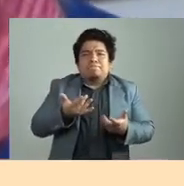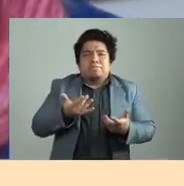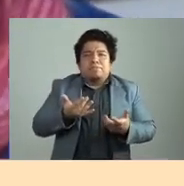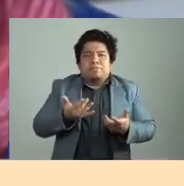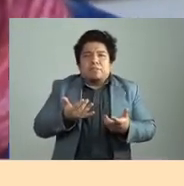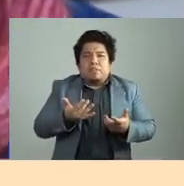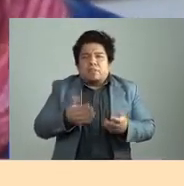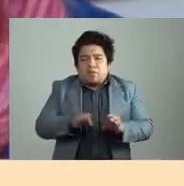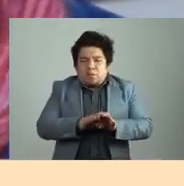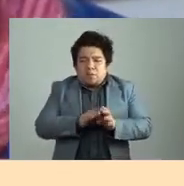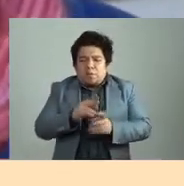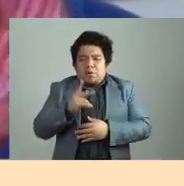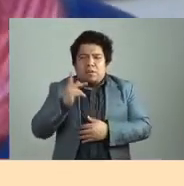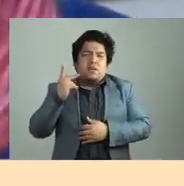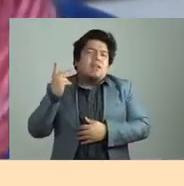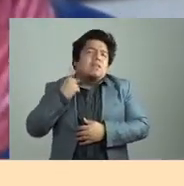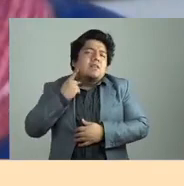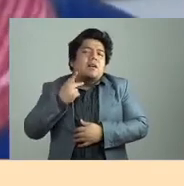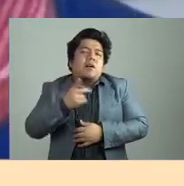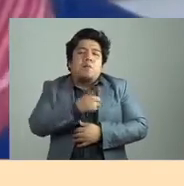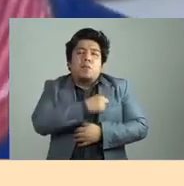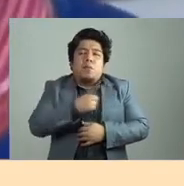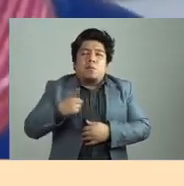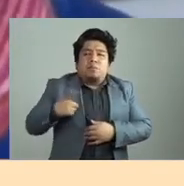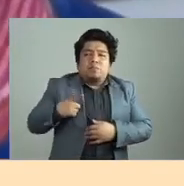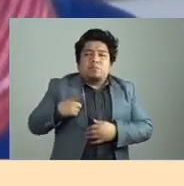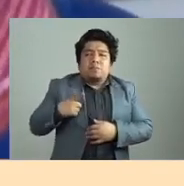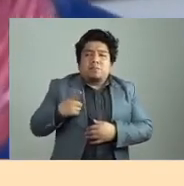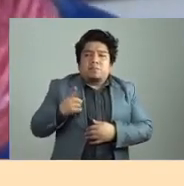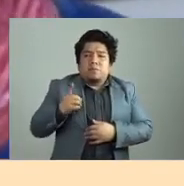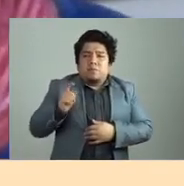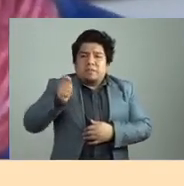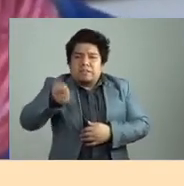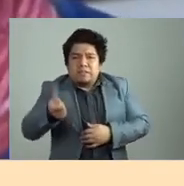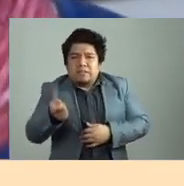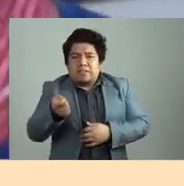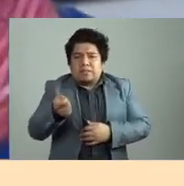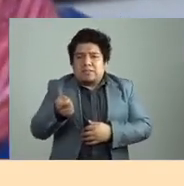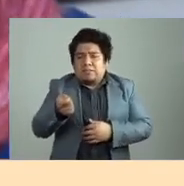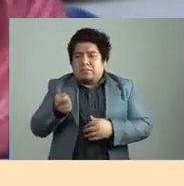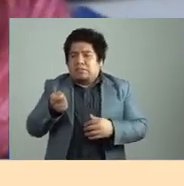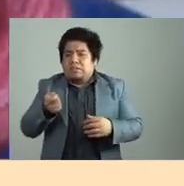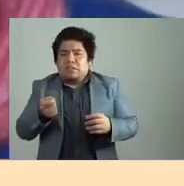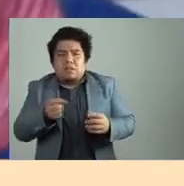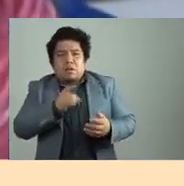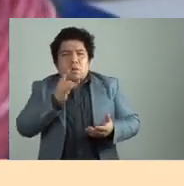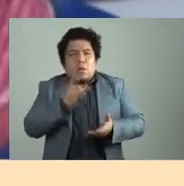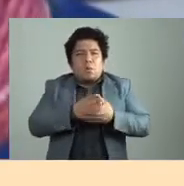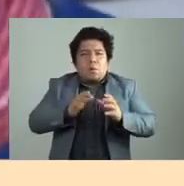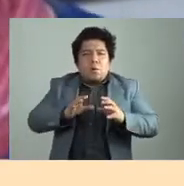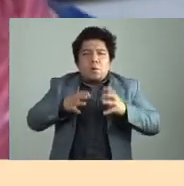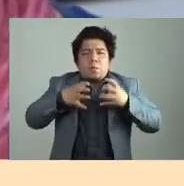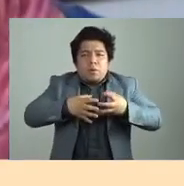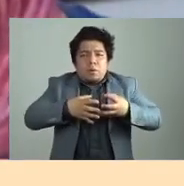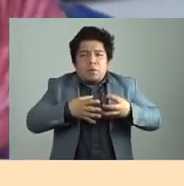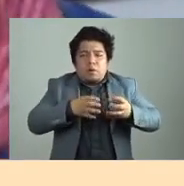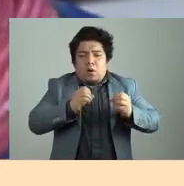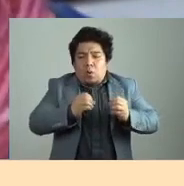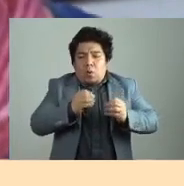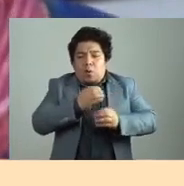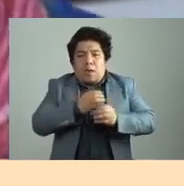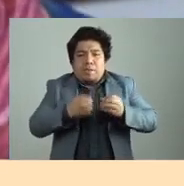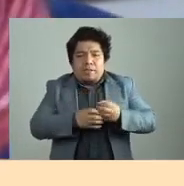deuda que no solamente la cta que los bienes como comunitarios la privatización de la tierra